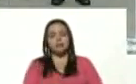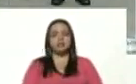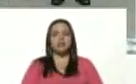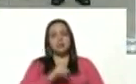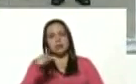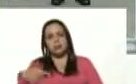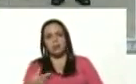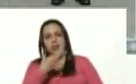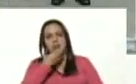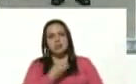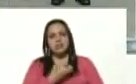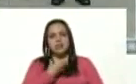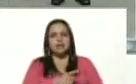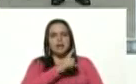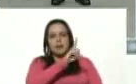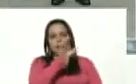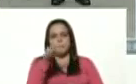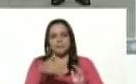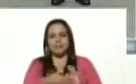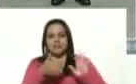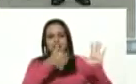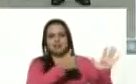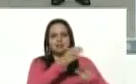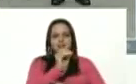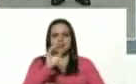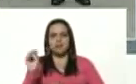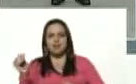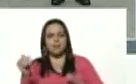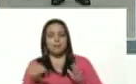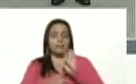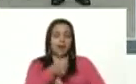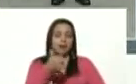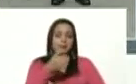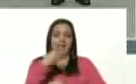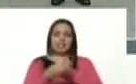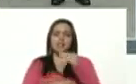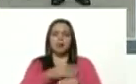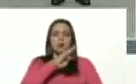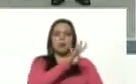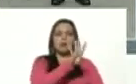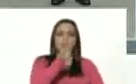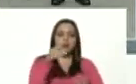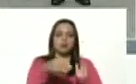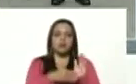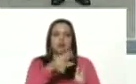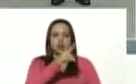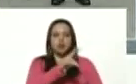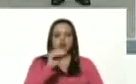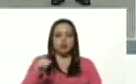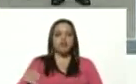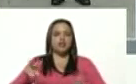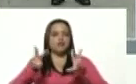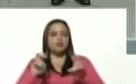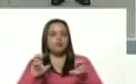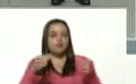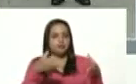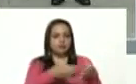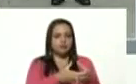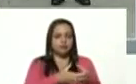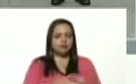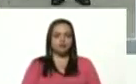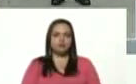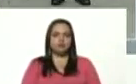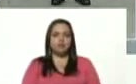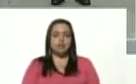mes de diciembre 1.600 brigadas más para llegar a 4.200 nuevas brigadas que desde